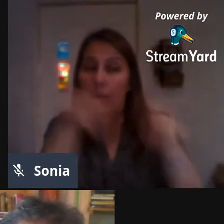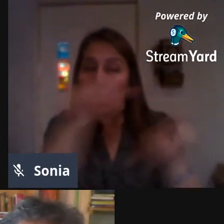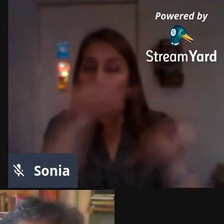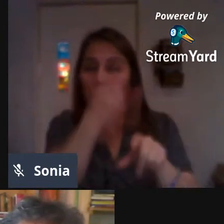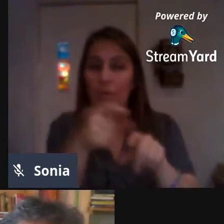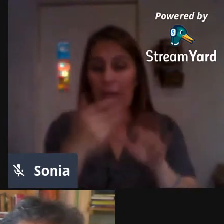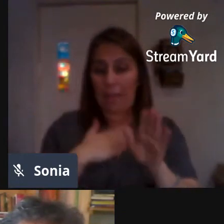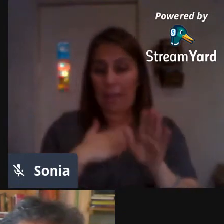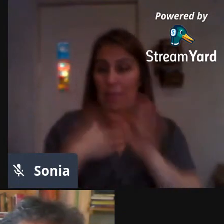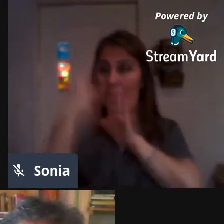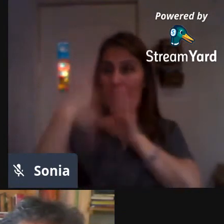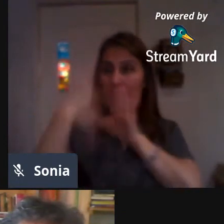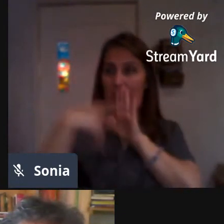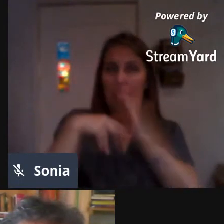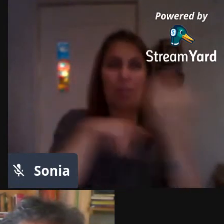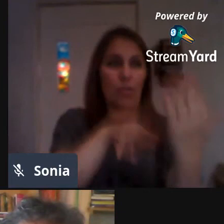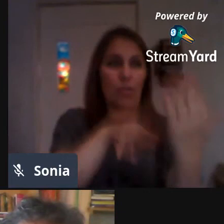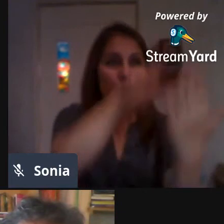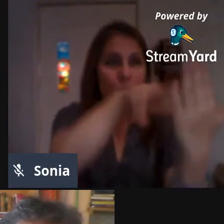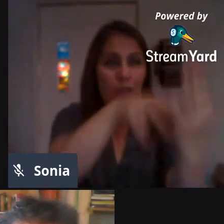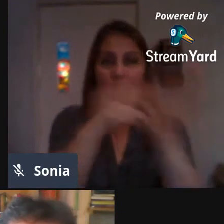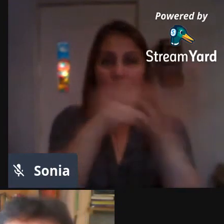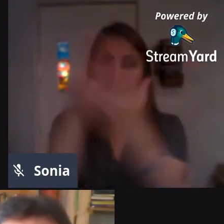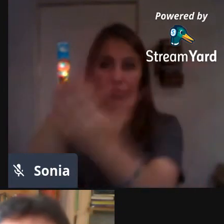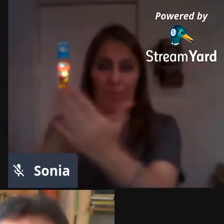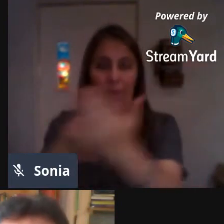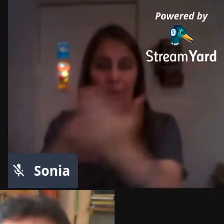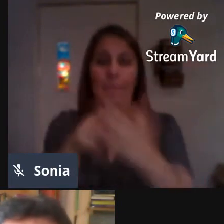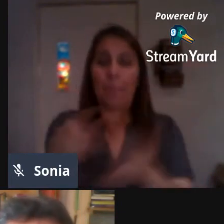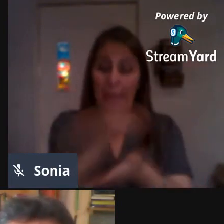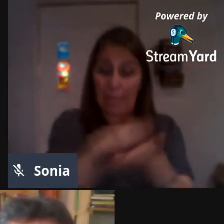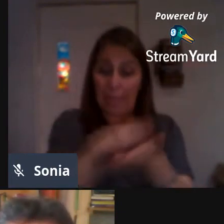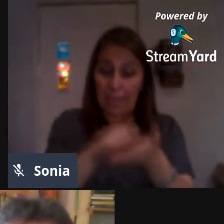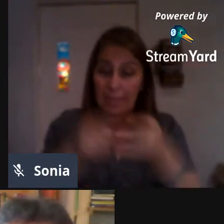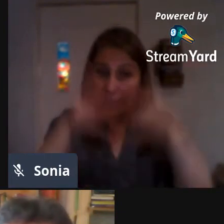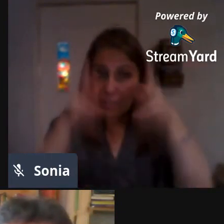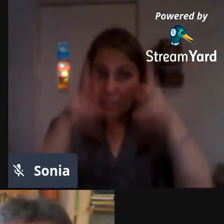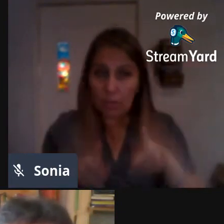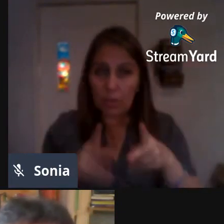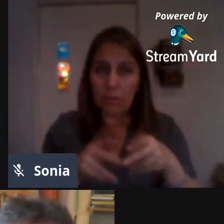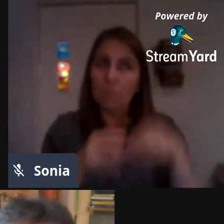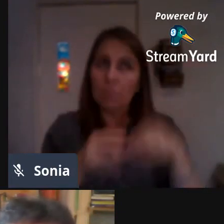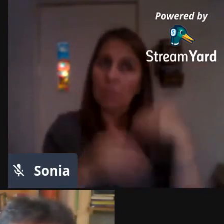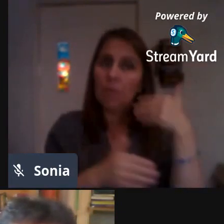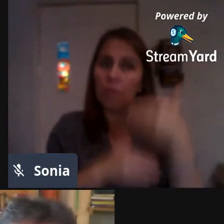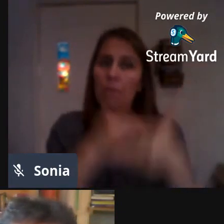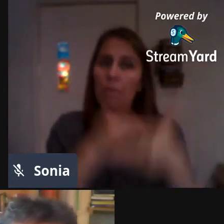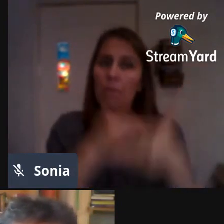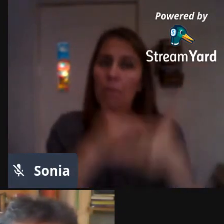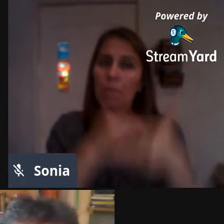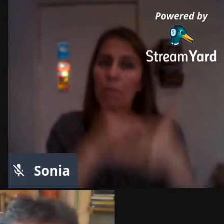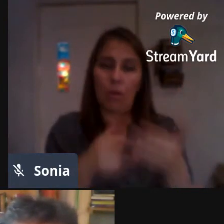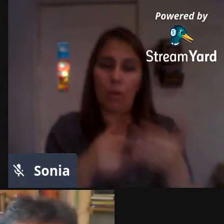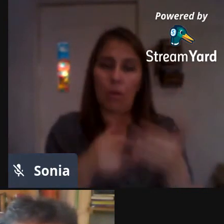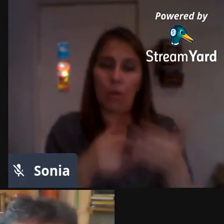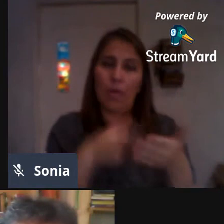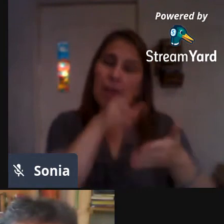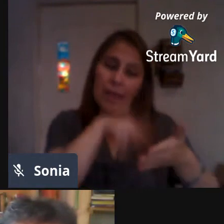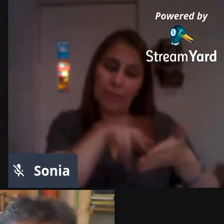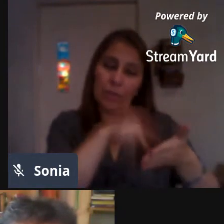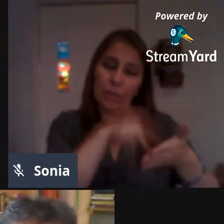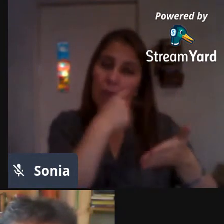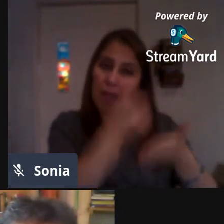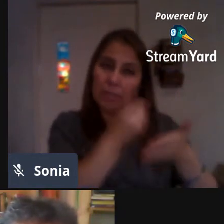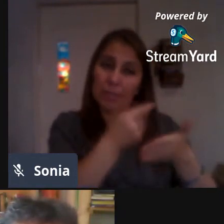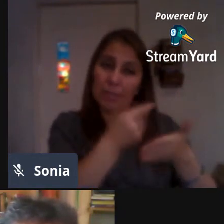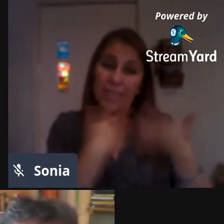y también los escritores están pintando bueno en la lectura también siempre queremos contar de qué estamos